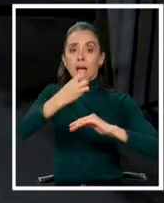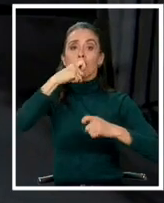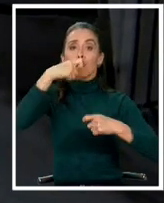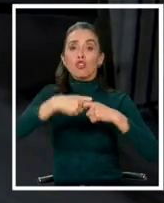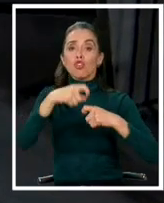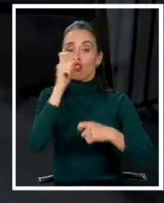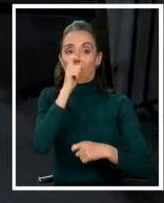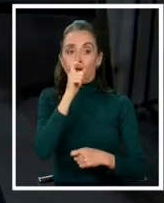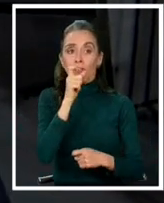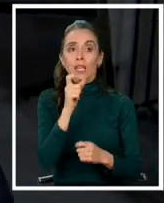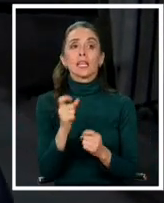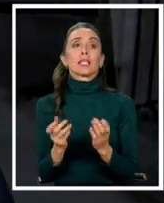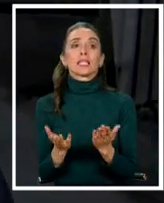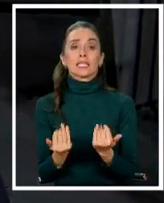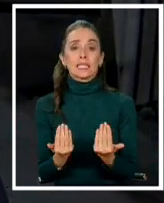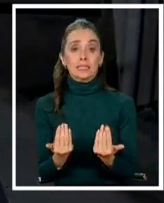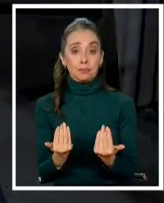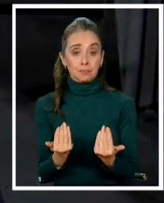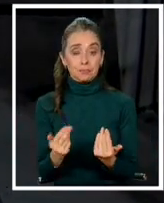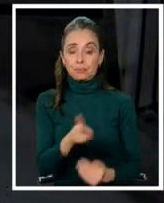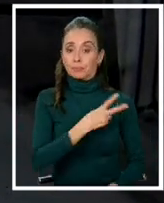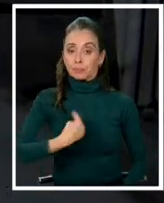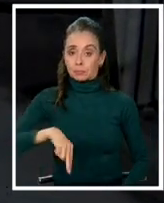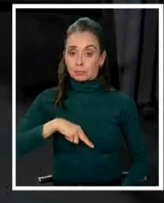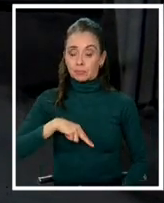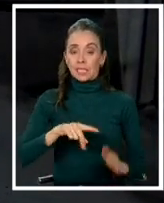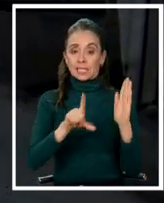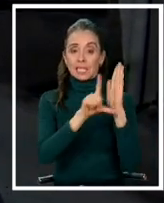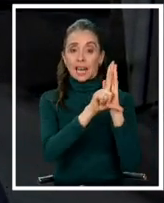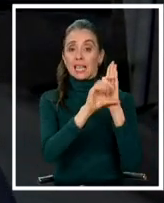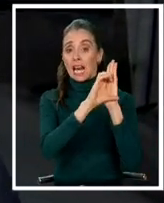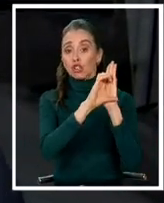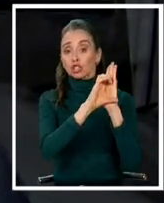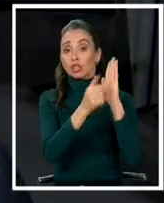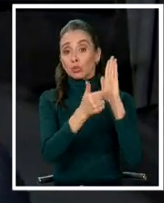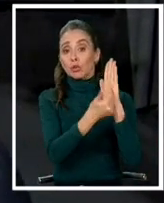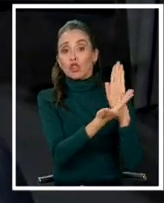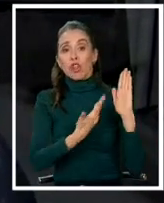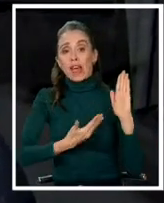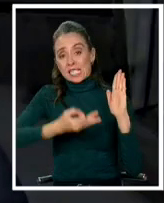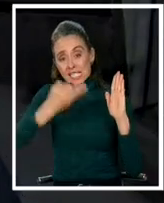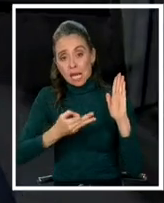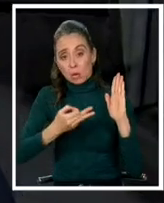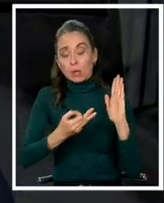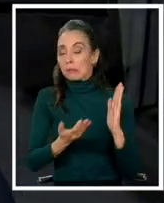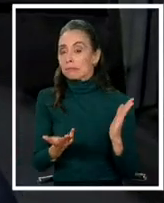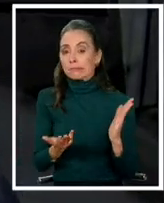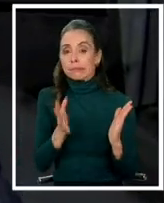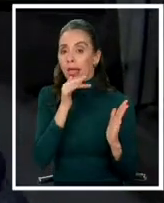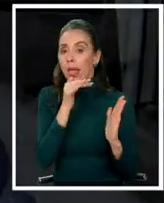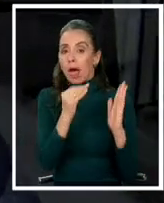cobre y necesariamente para nosotros la certeza jurídica era esencial, y lamentablemente eso no quedó el día de sábado acá.